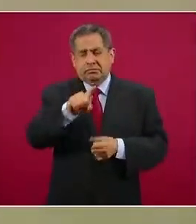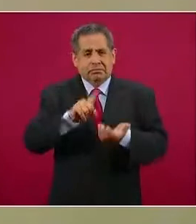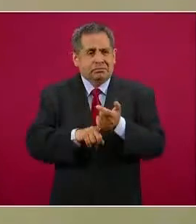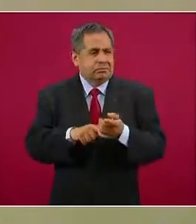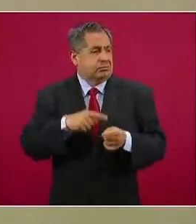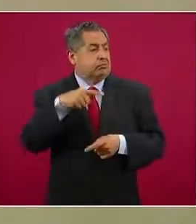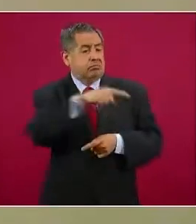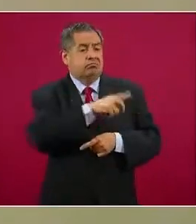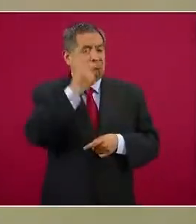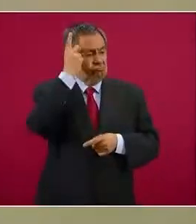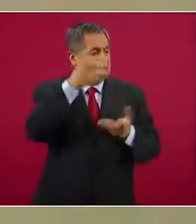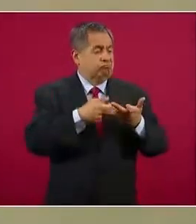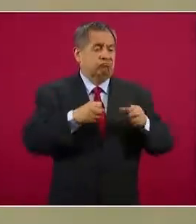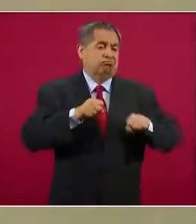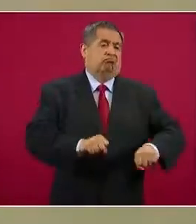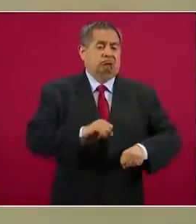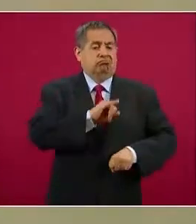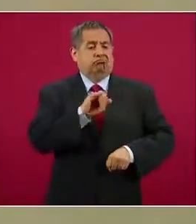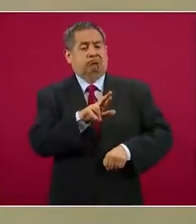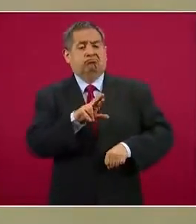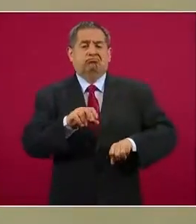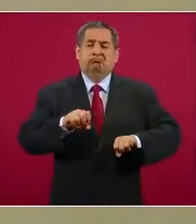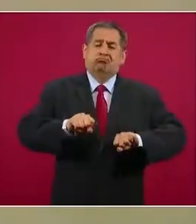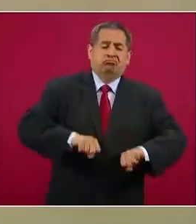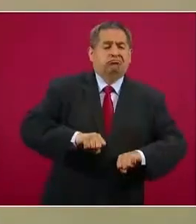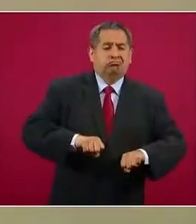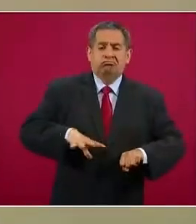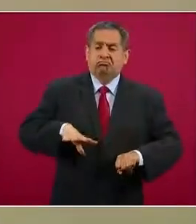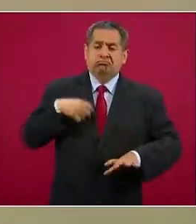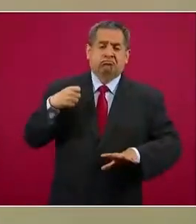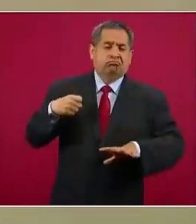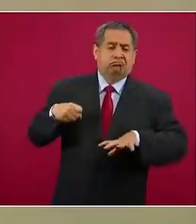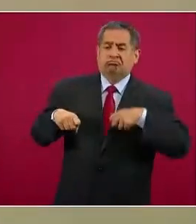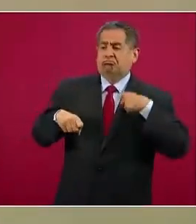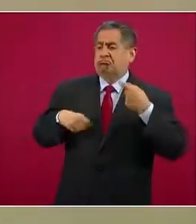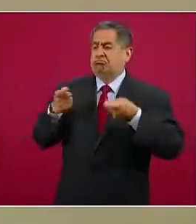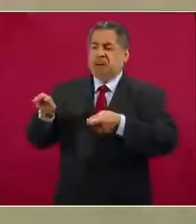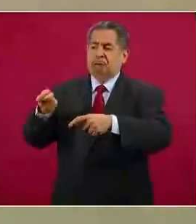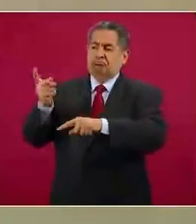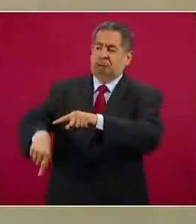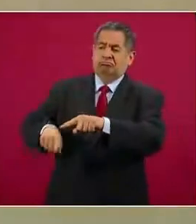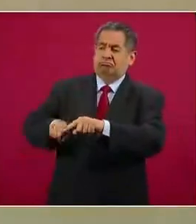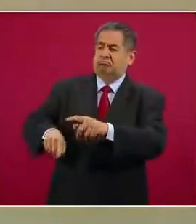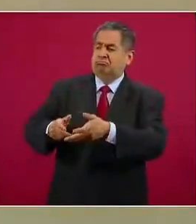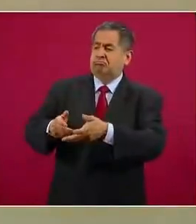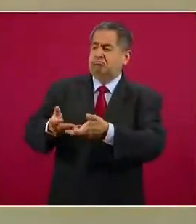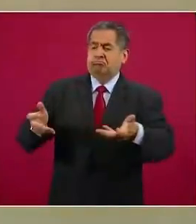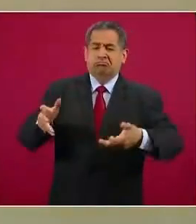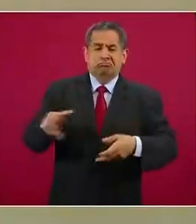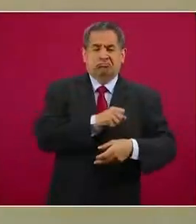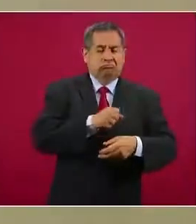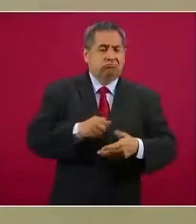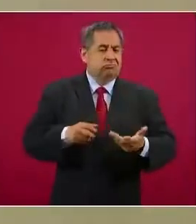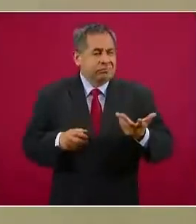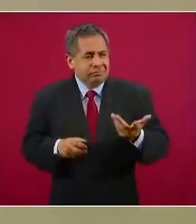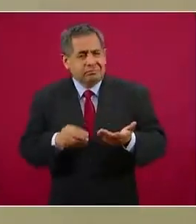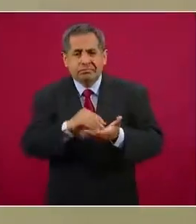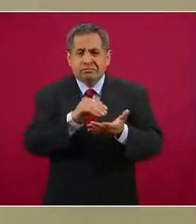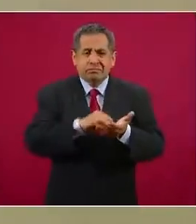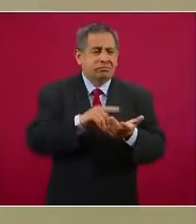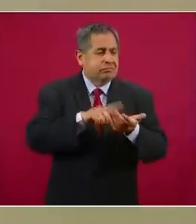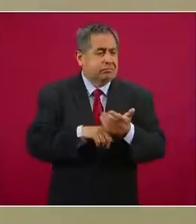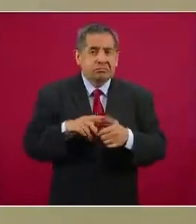caciques, esos juniors, esos gobiernos que abusaron, ya han abusado bastante y quieren seguir abusando porque quieren seguir buscando